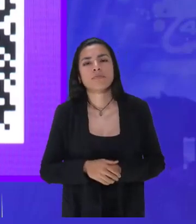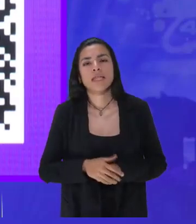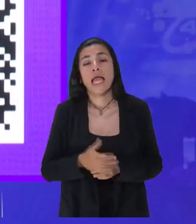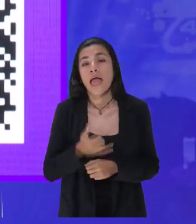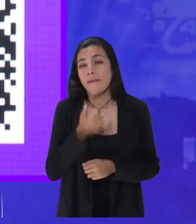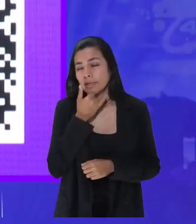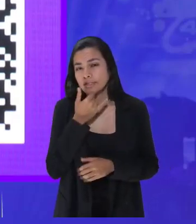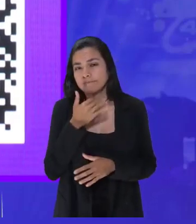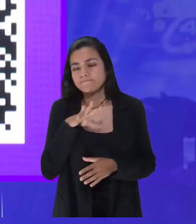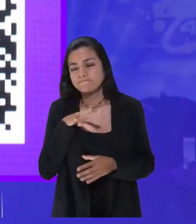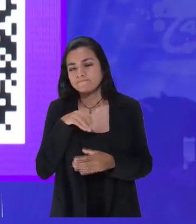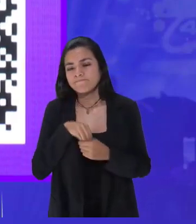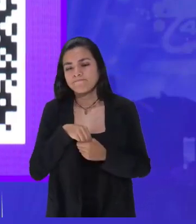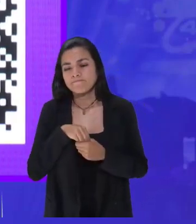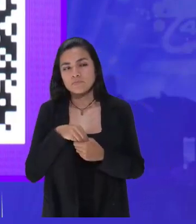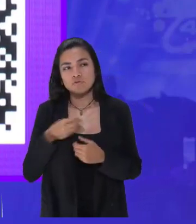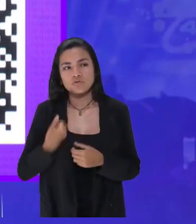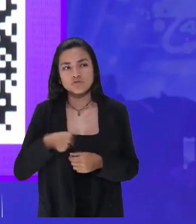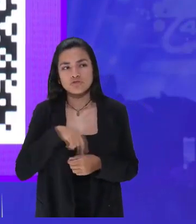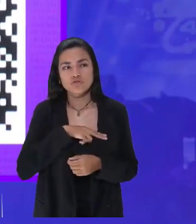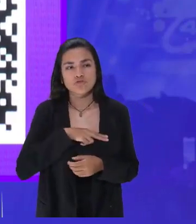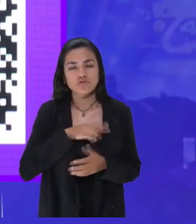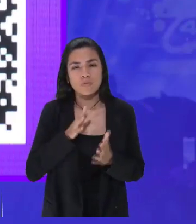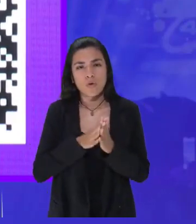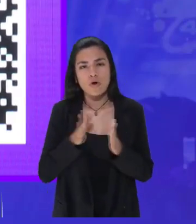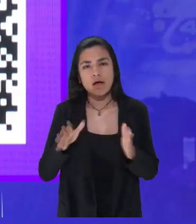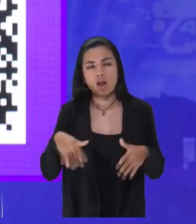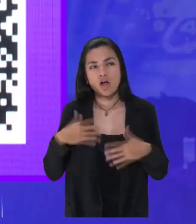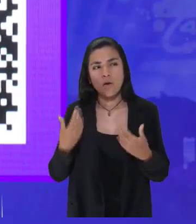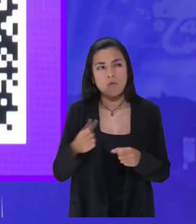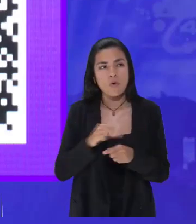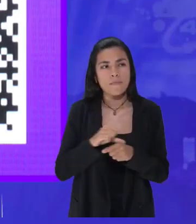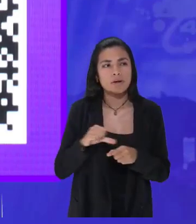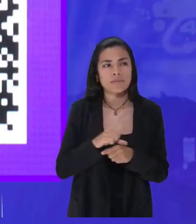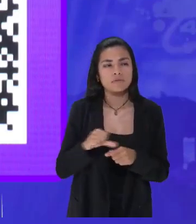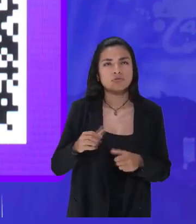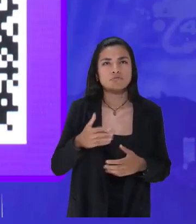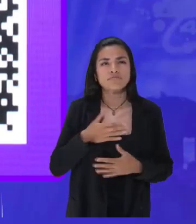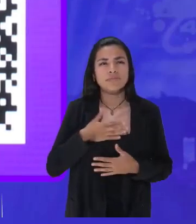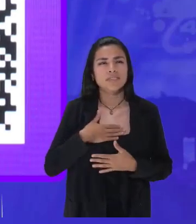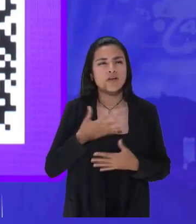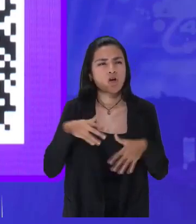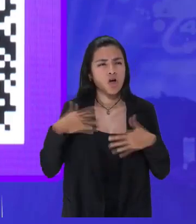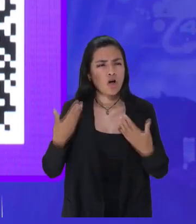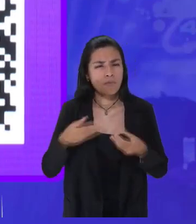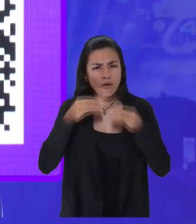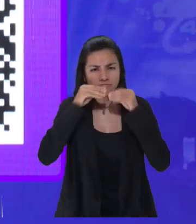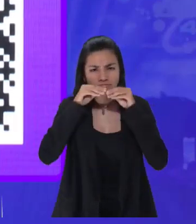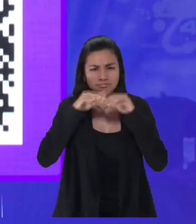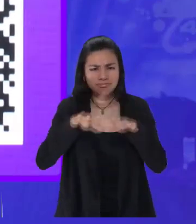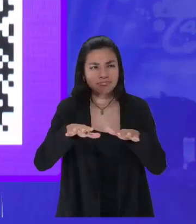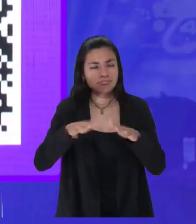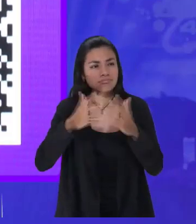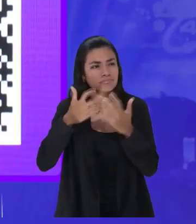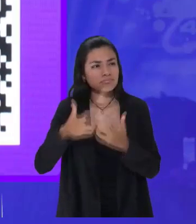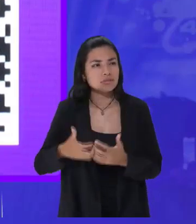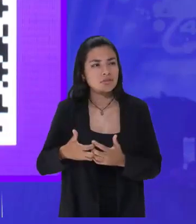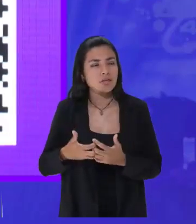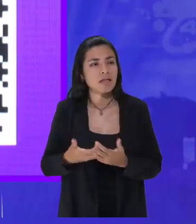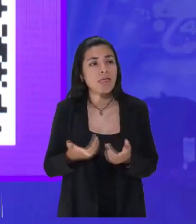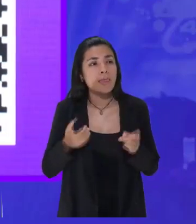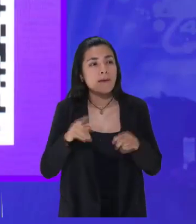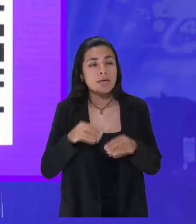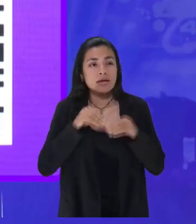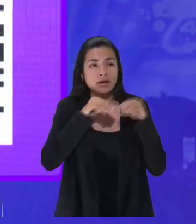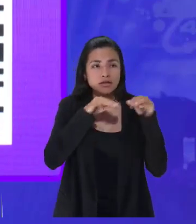ya va más internamente en nosotros, en nuestro modelo de cómo operamos, ¿cierto? En nuestra estrategia de cómo salimos al mercado y cómo vamos a